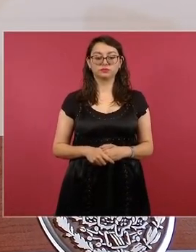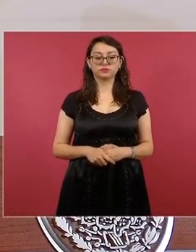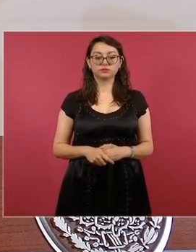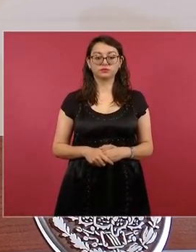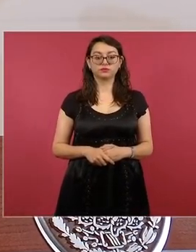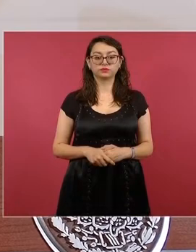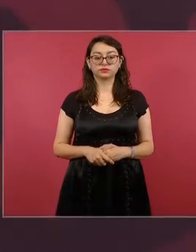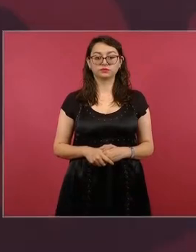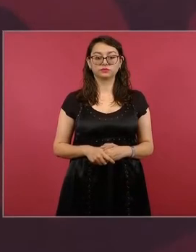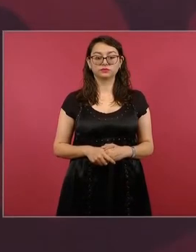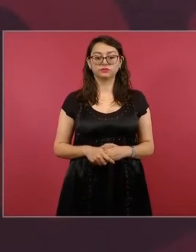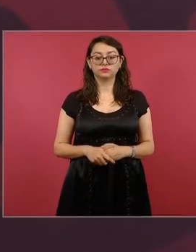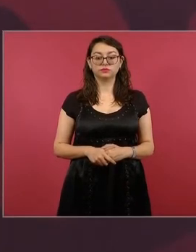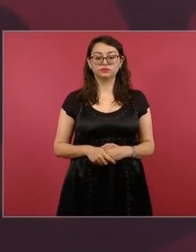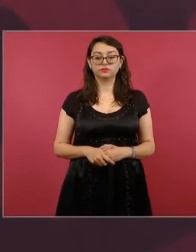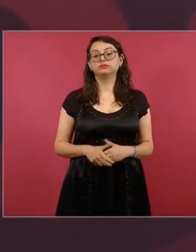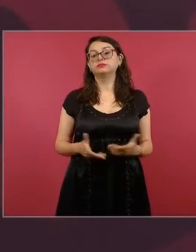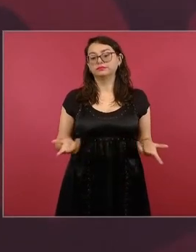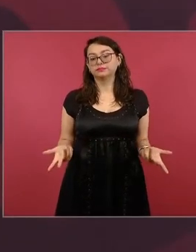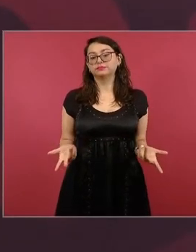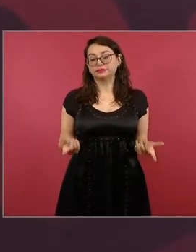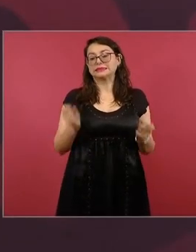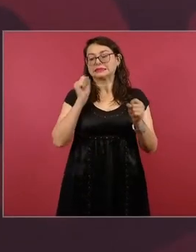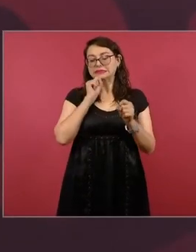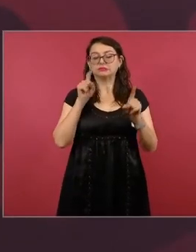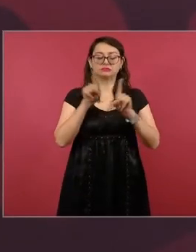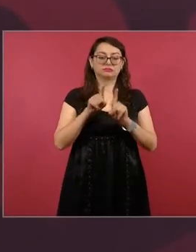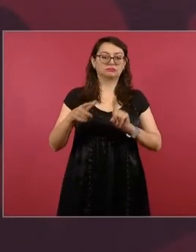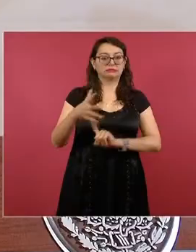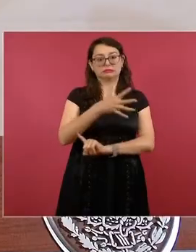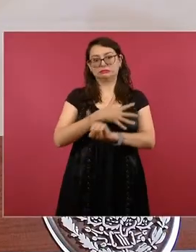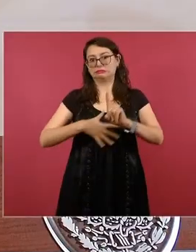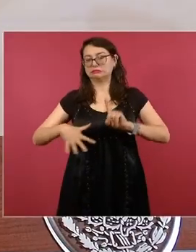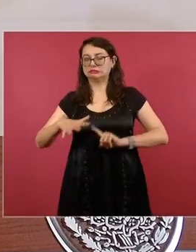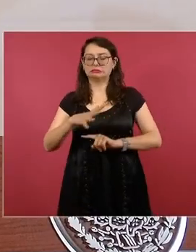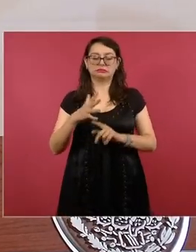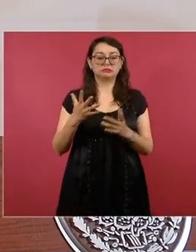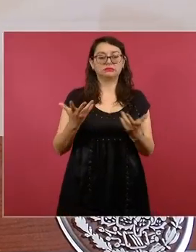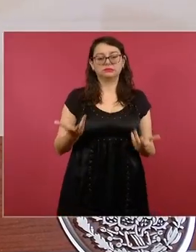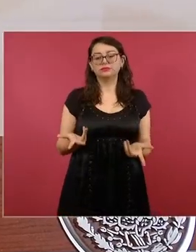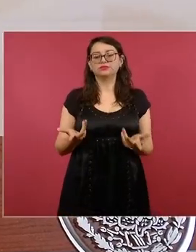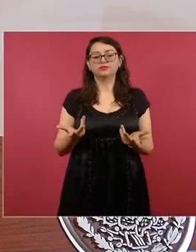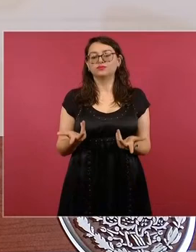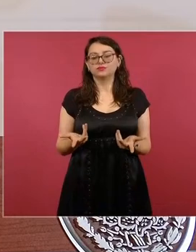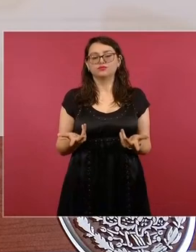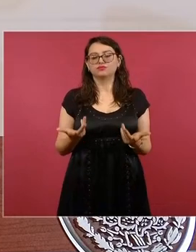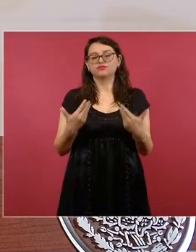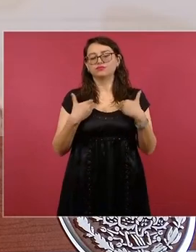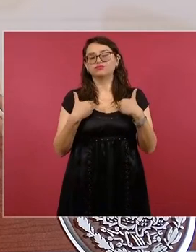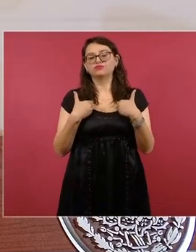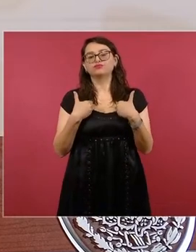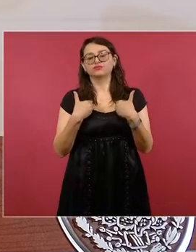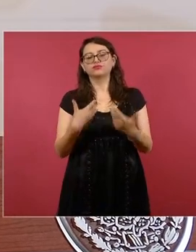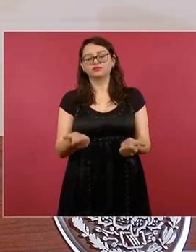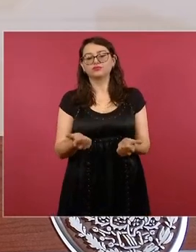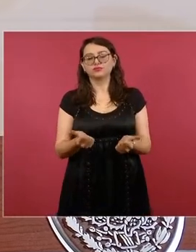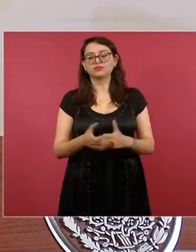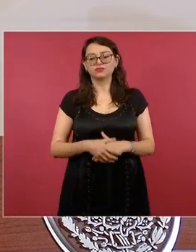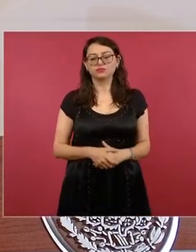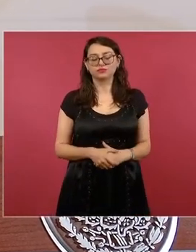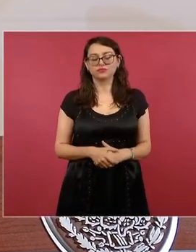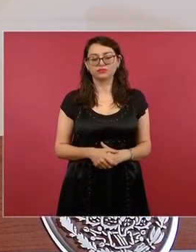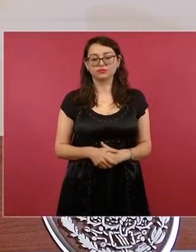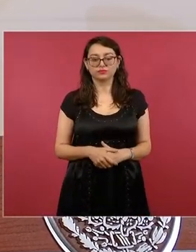hay toda una polémica también sobre esto. Nosotros la padecimos, acuérdense, de la guerra sucia,